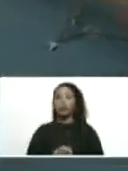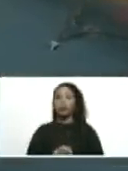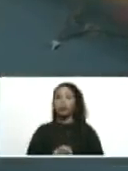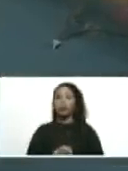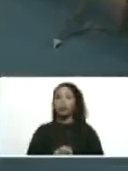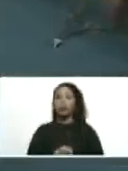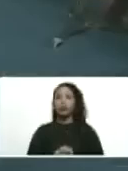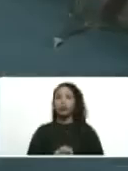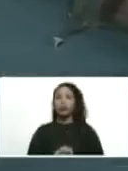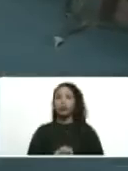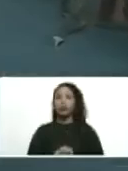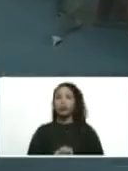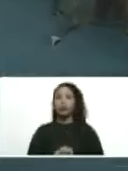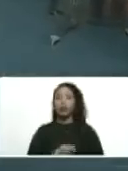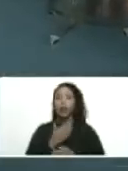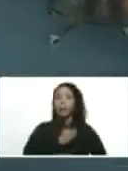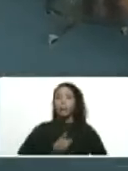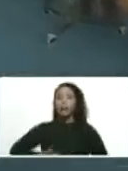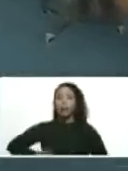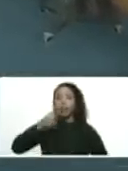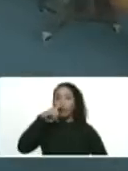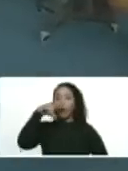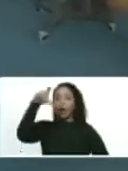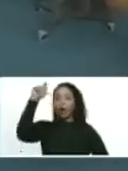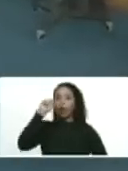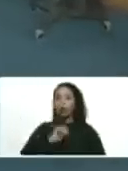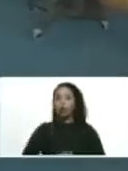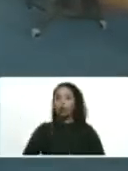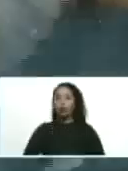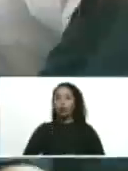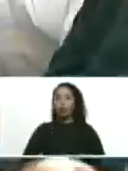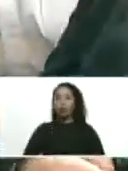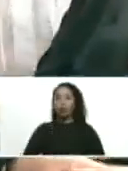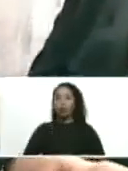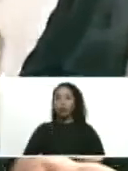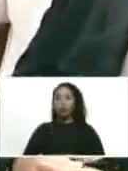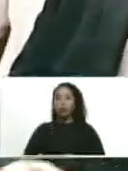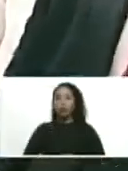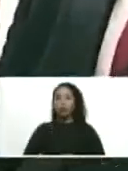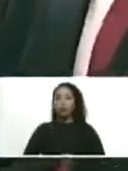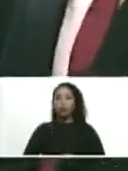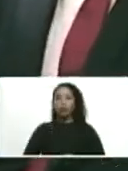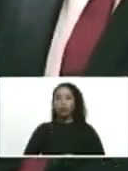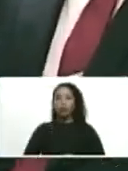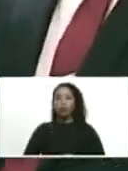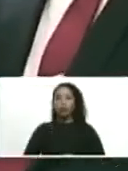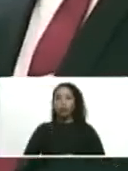Nicolás Maduro Moros, presidente constitucional de la República Bolivariana de Venezuela.